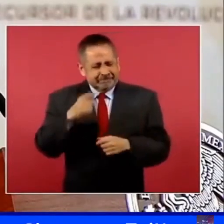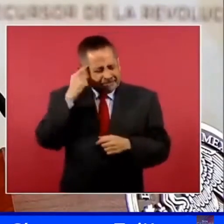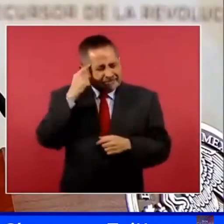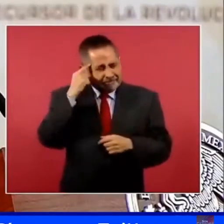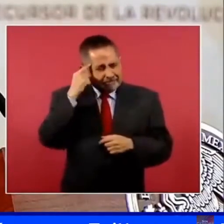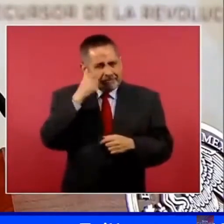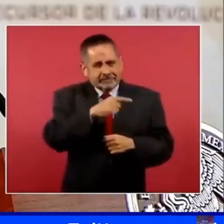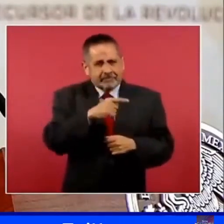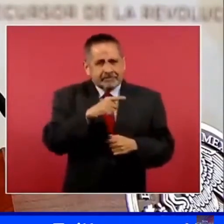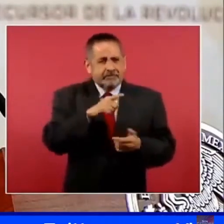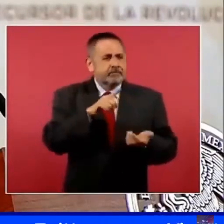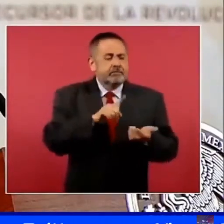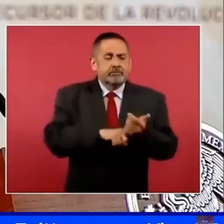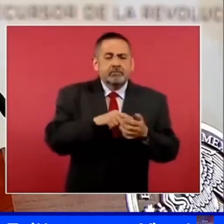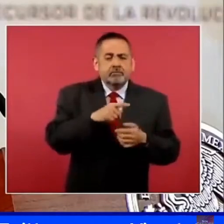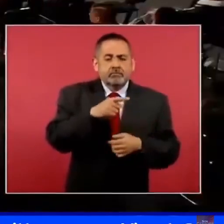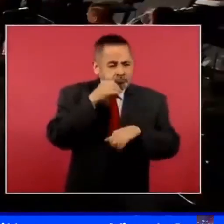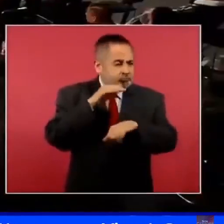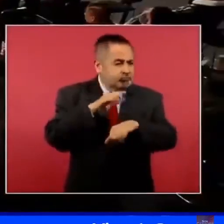para guardar silencio.